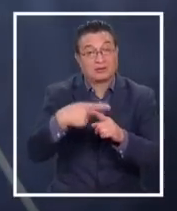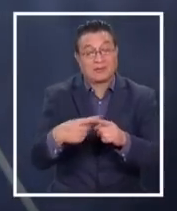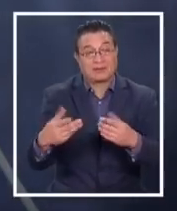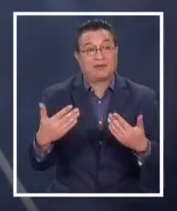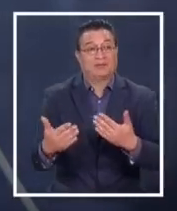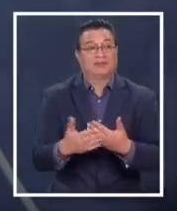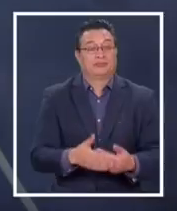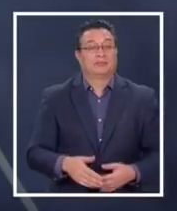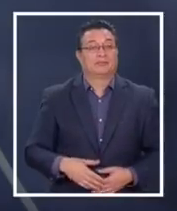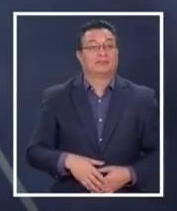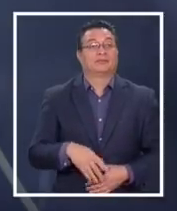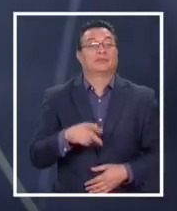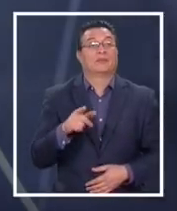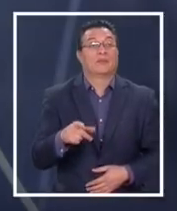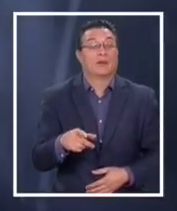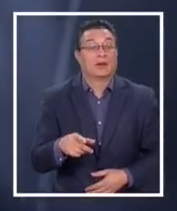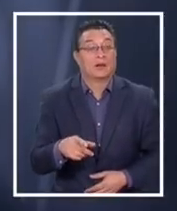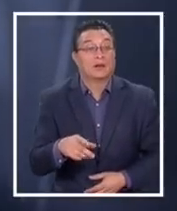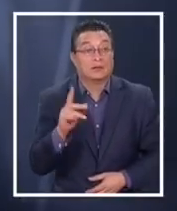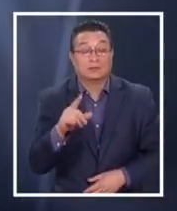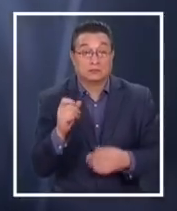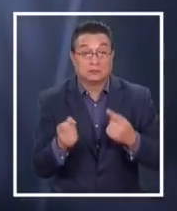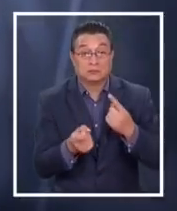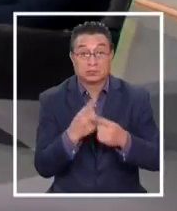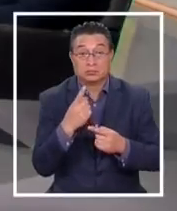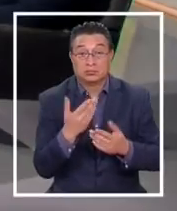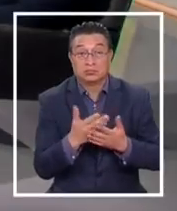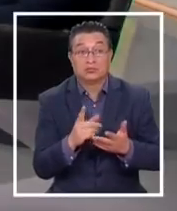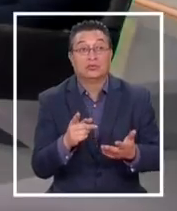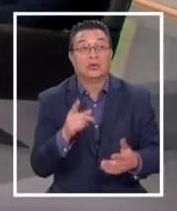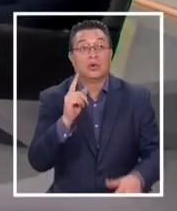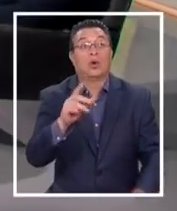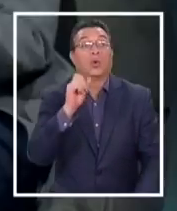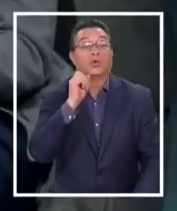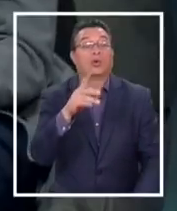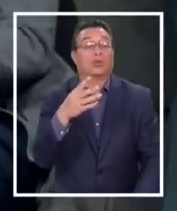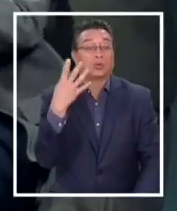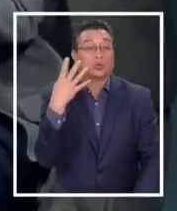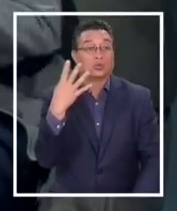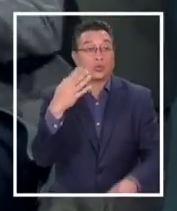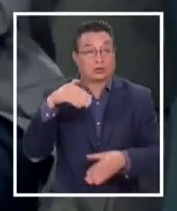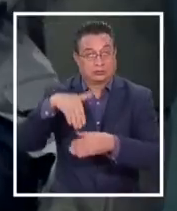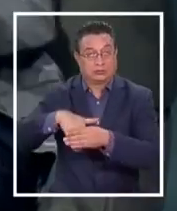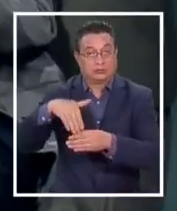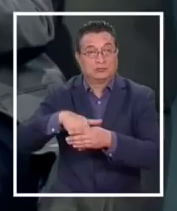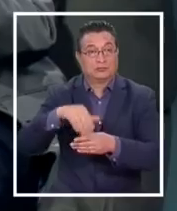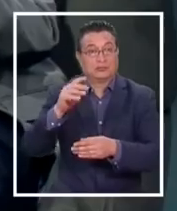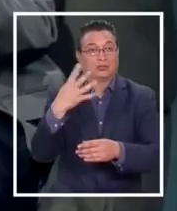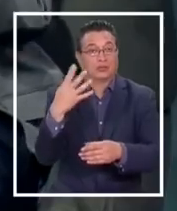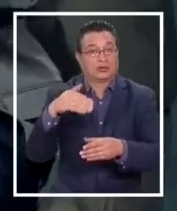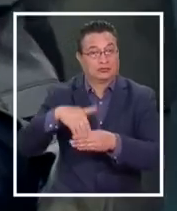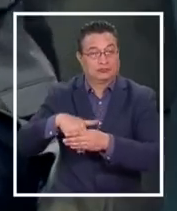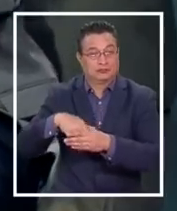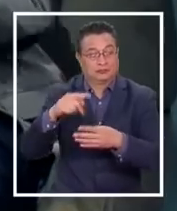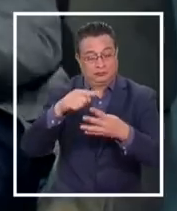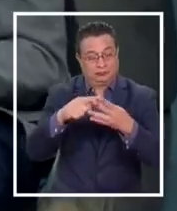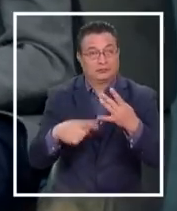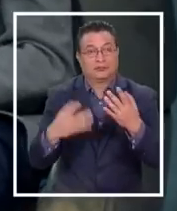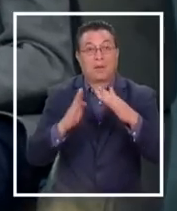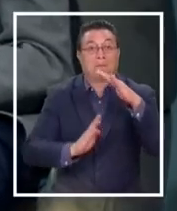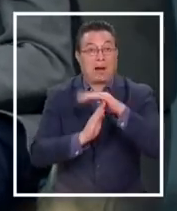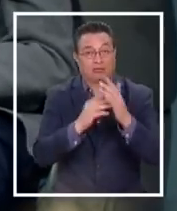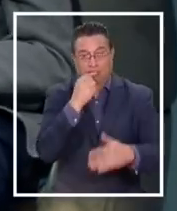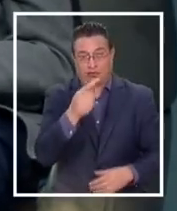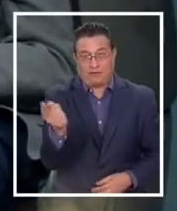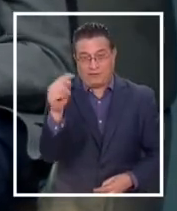semana. Gobernadores, por primera vez. No, saludamos al principio. Cuatro elecciones tenemos el próximo. Con todas las proyecciones hechas. Pausa y